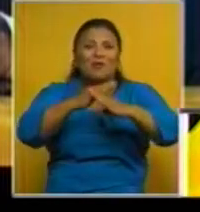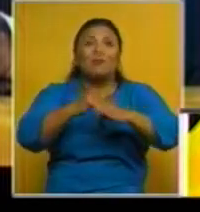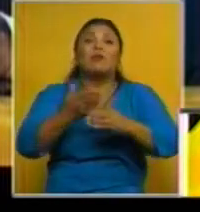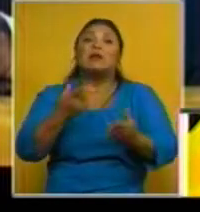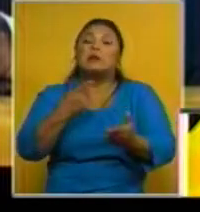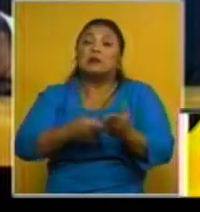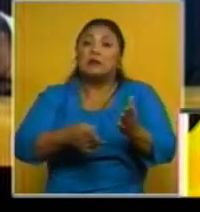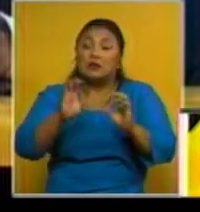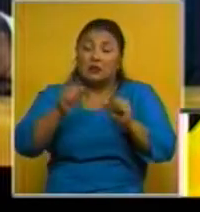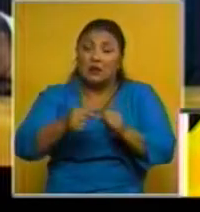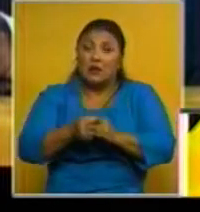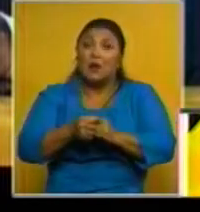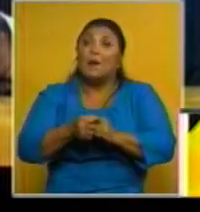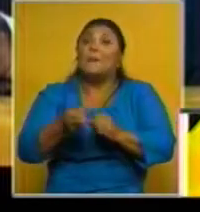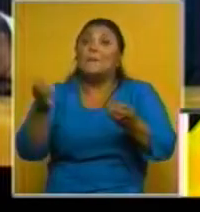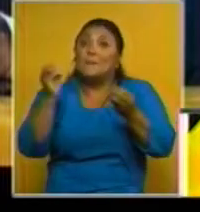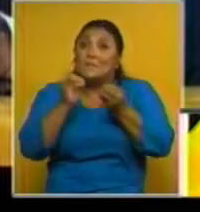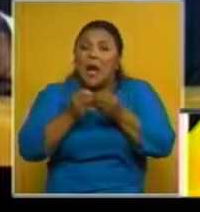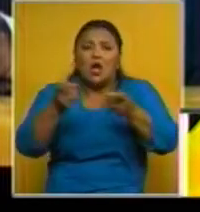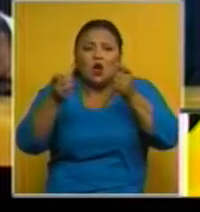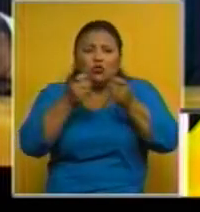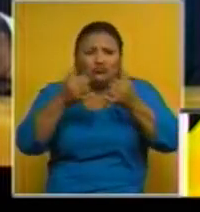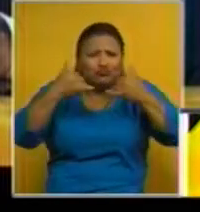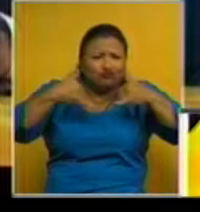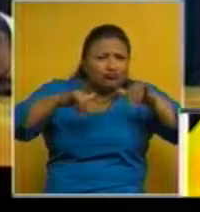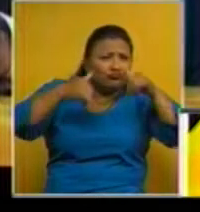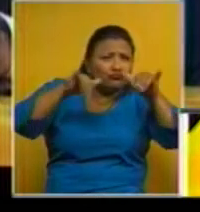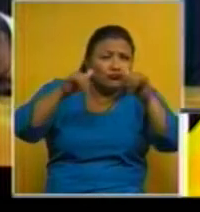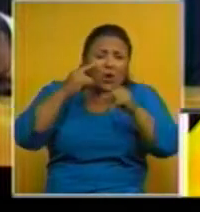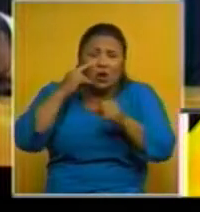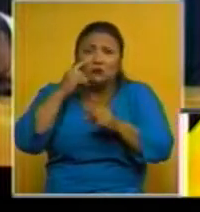que hará el control, seguimiento